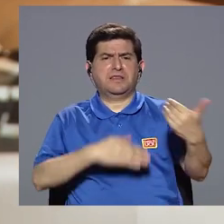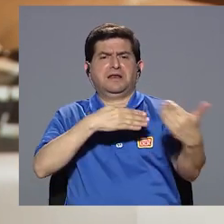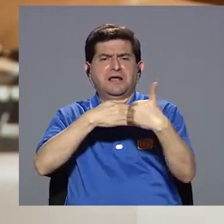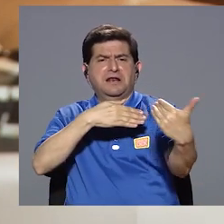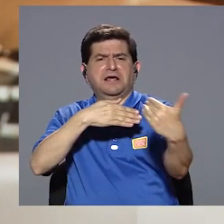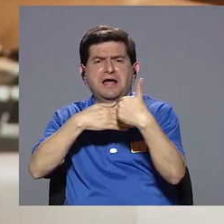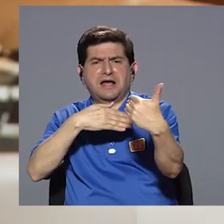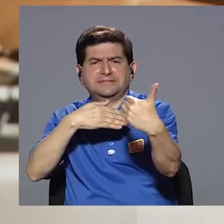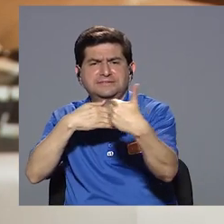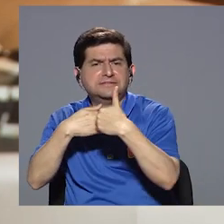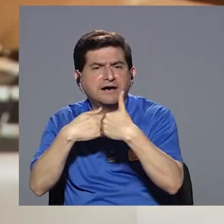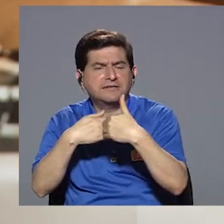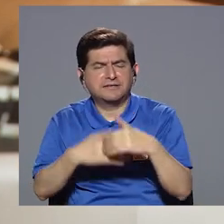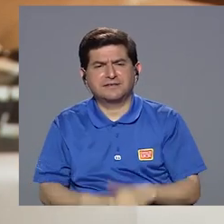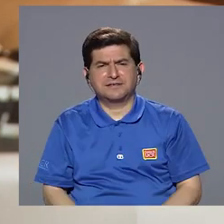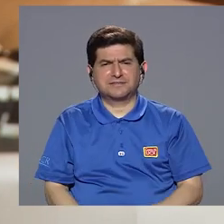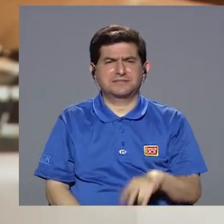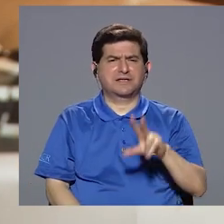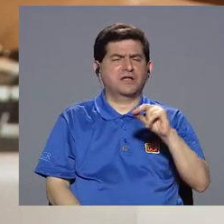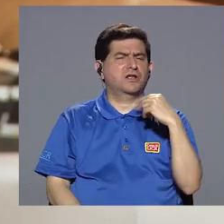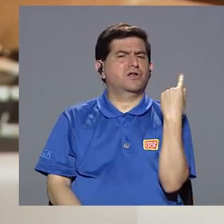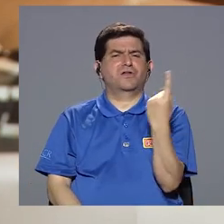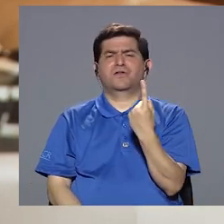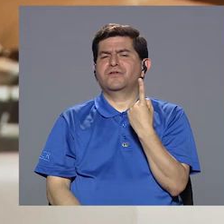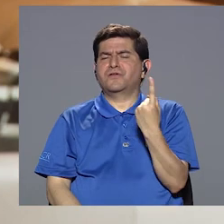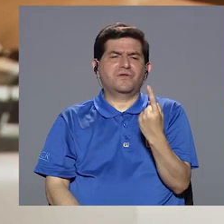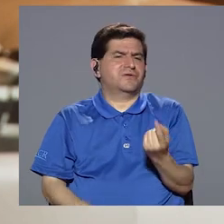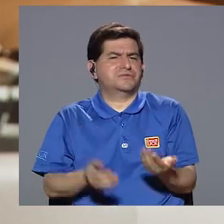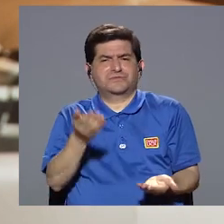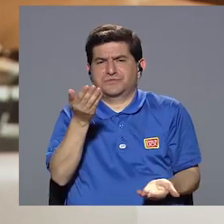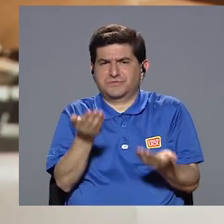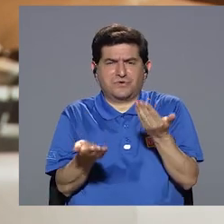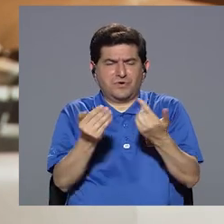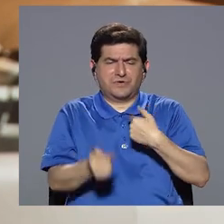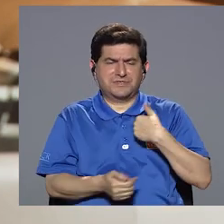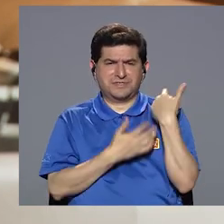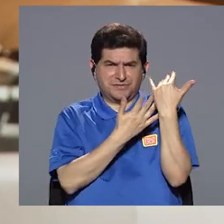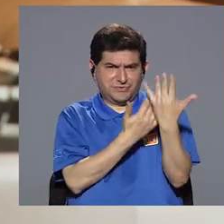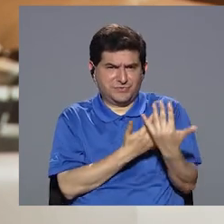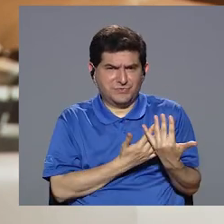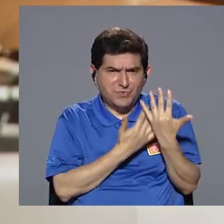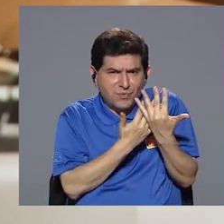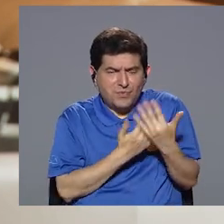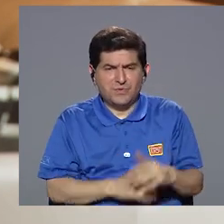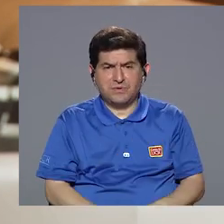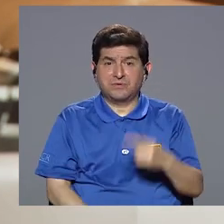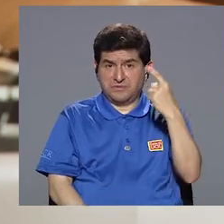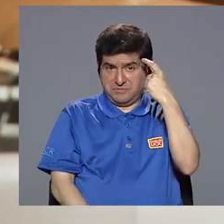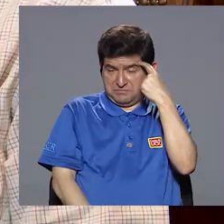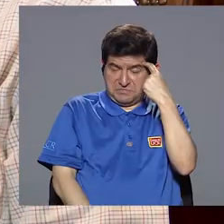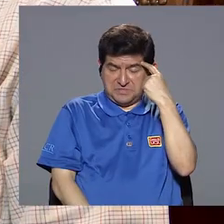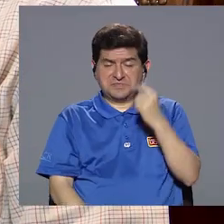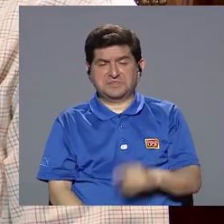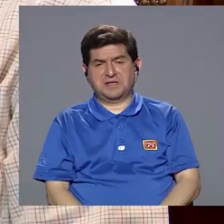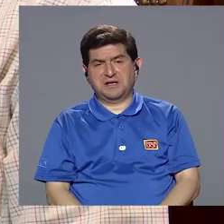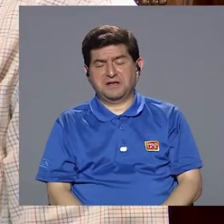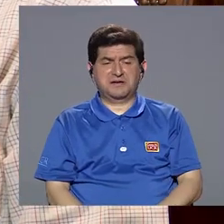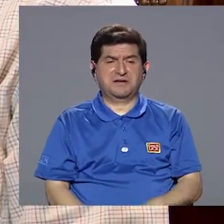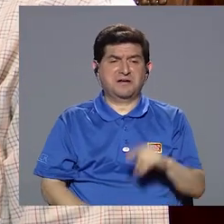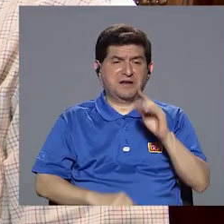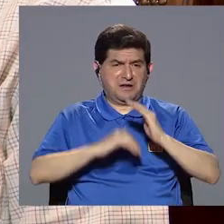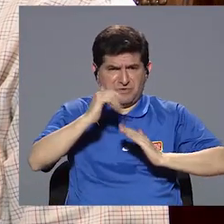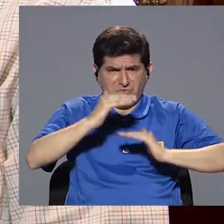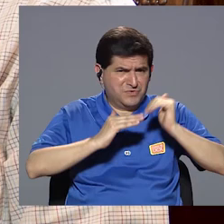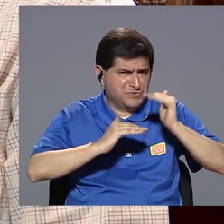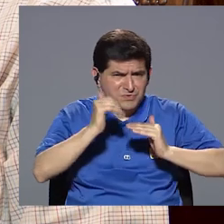sufre algunos ataques que van más allá de lo que uno esperaría en el sentido que